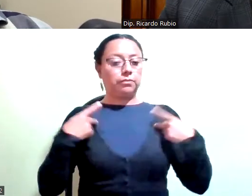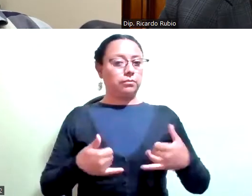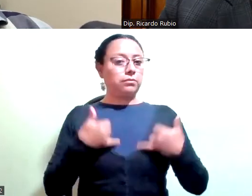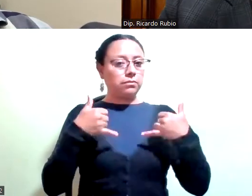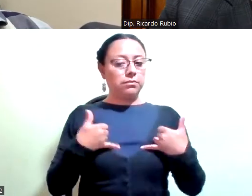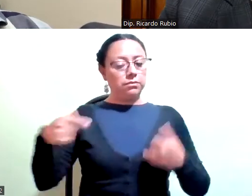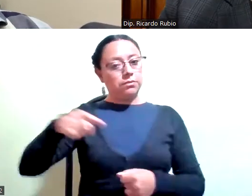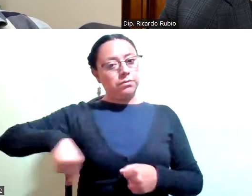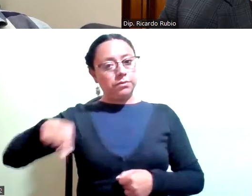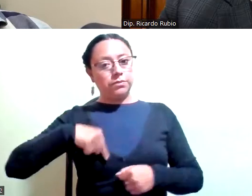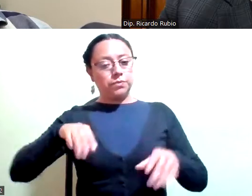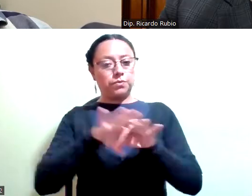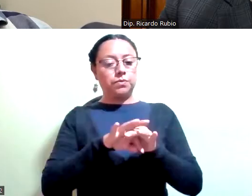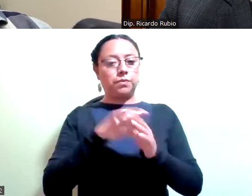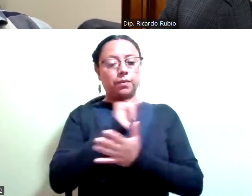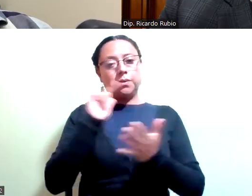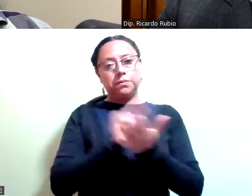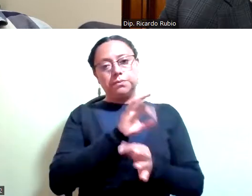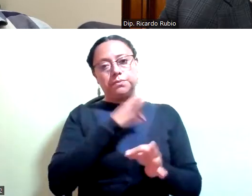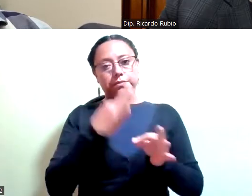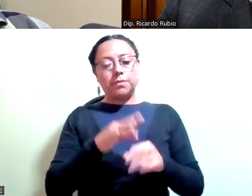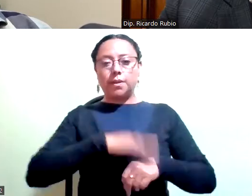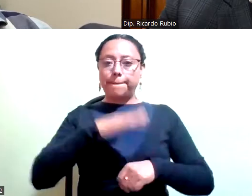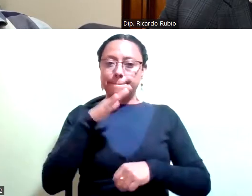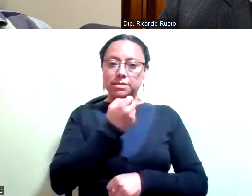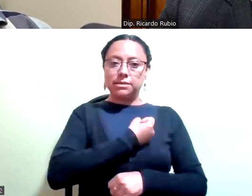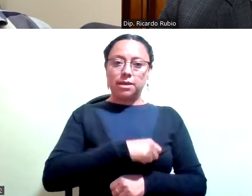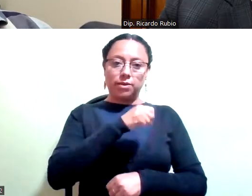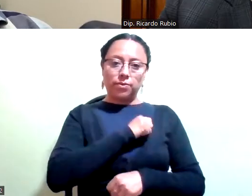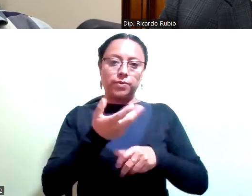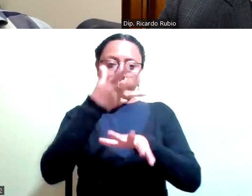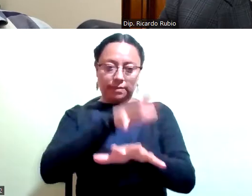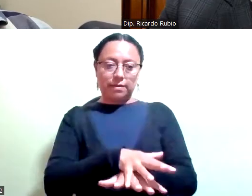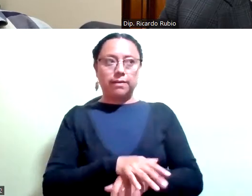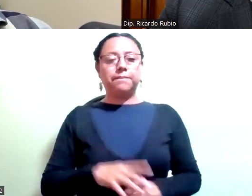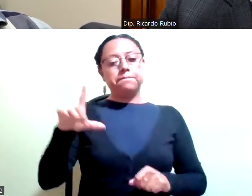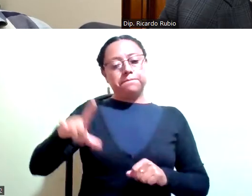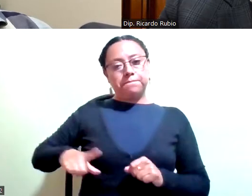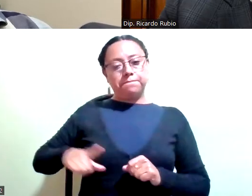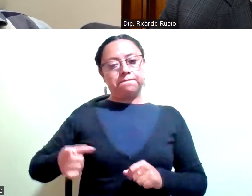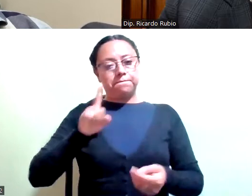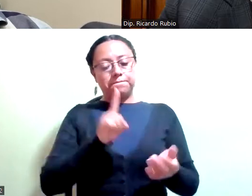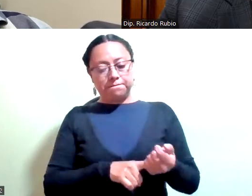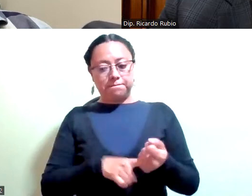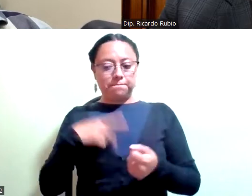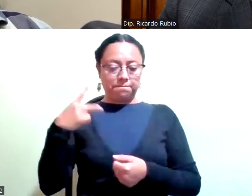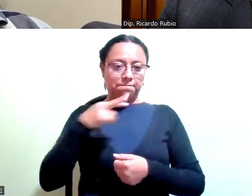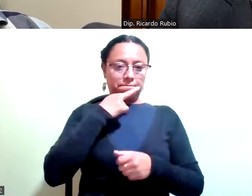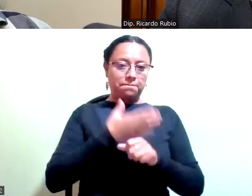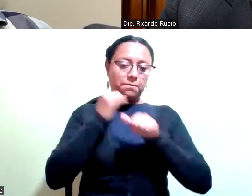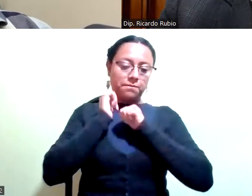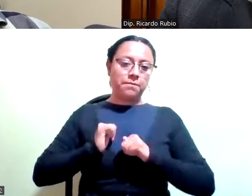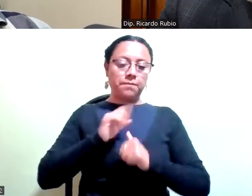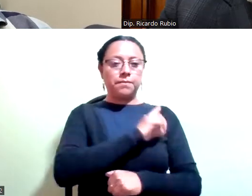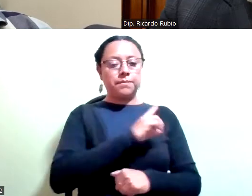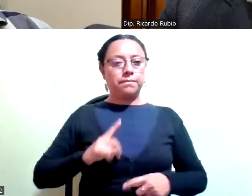en términos de la legislación aplicable, al más alto nivel de la salud integral posible. El gobierno, dentro del ámbito de su competencia, deberá proporcionar de